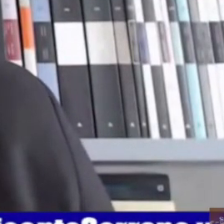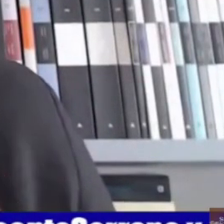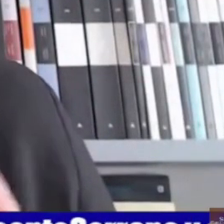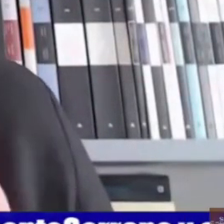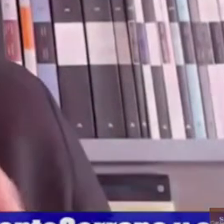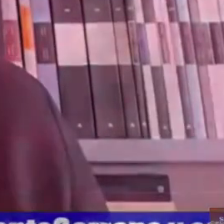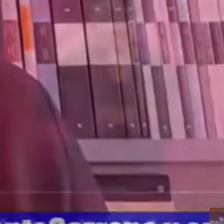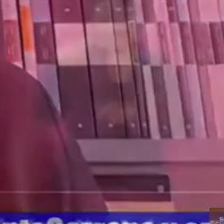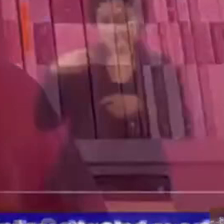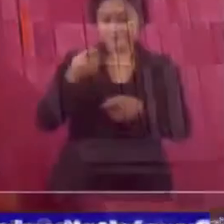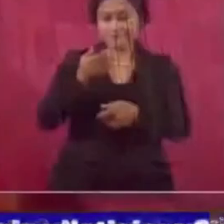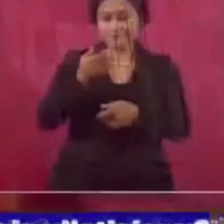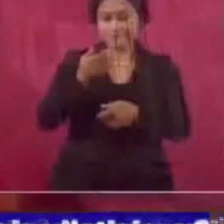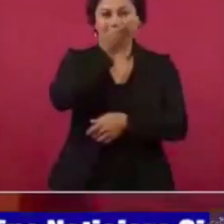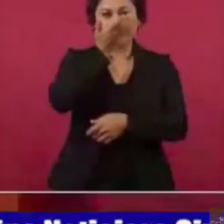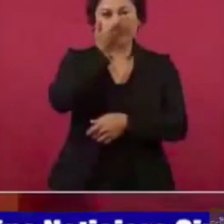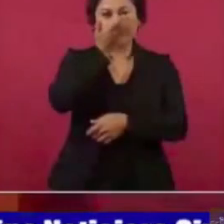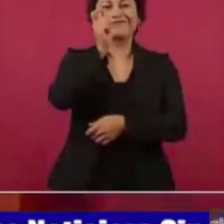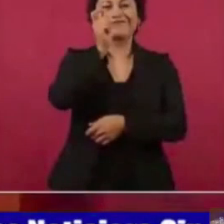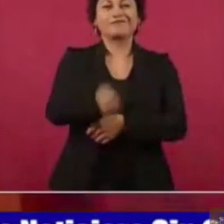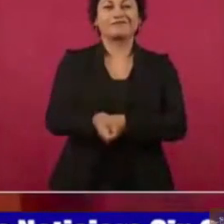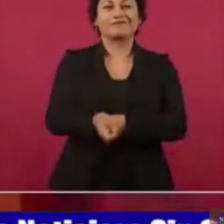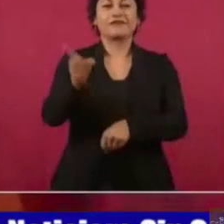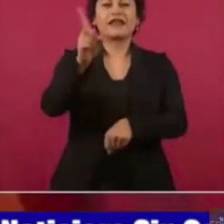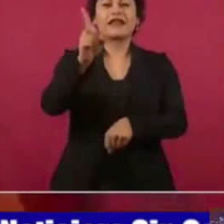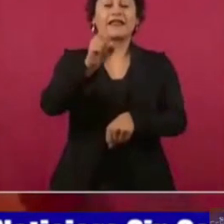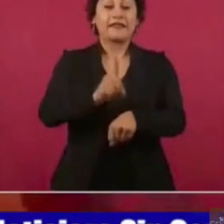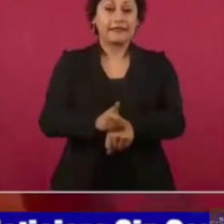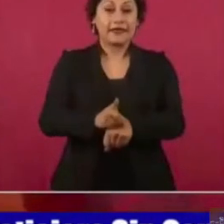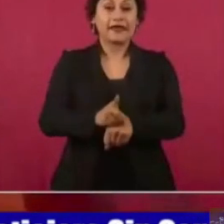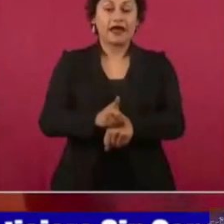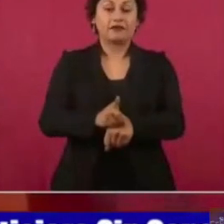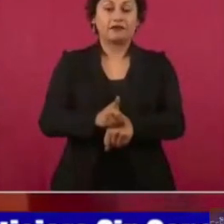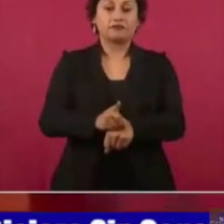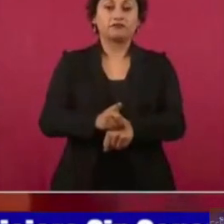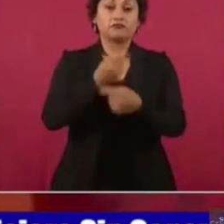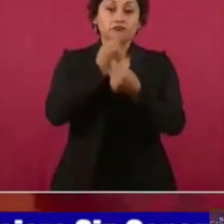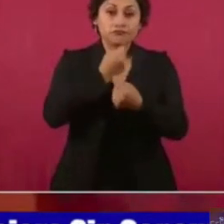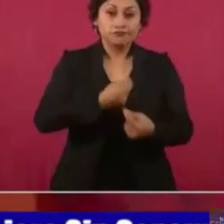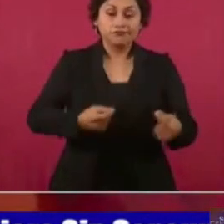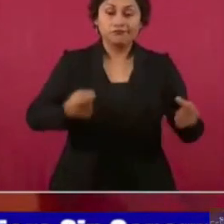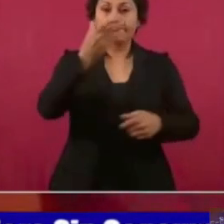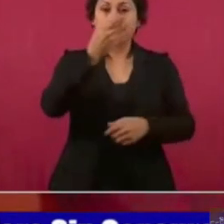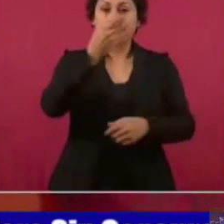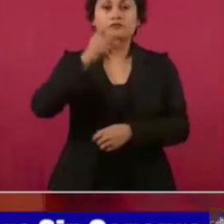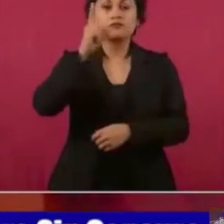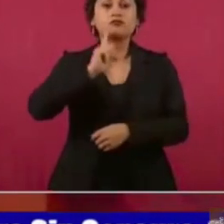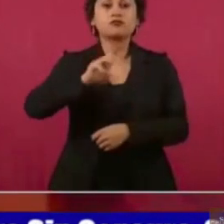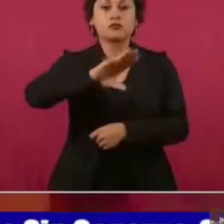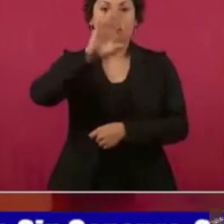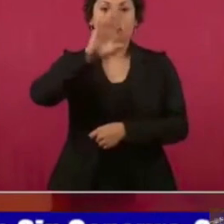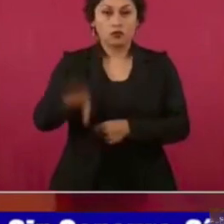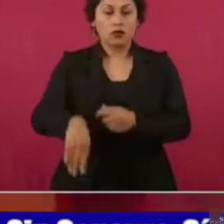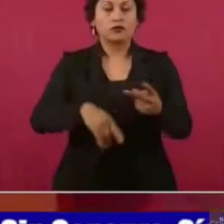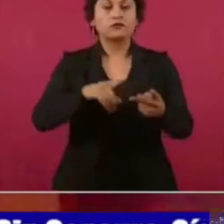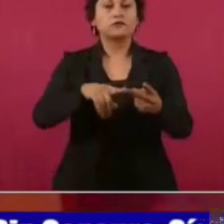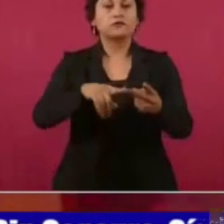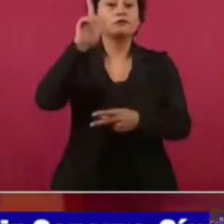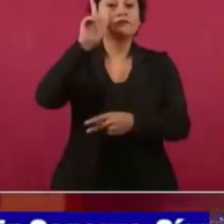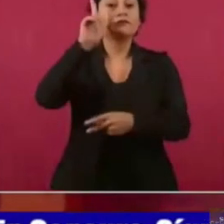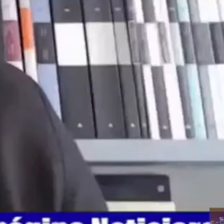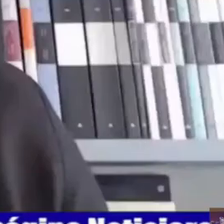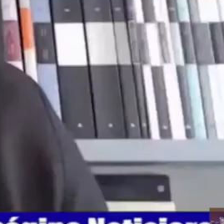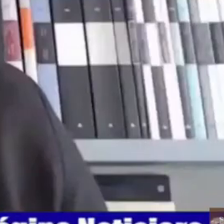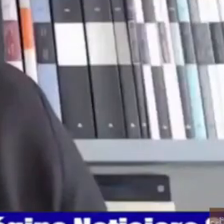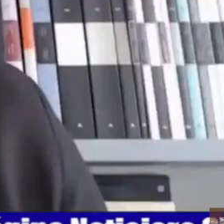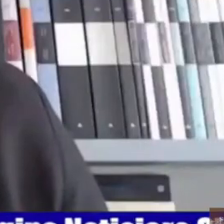Encinas no son la clase de personajes que se dejen intimidar por estos sicarios de la pluma, y por eso han desatado la furia